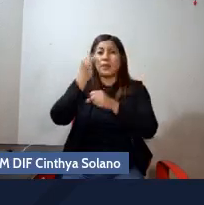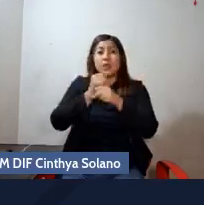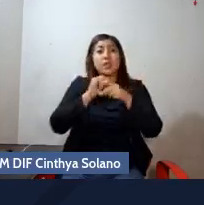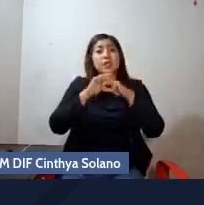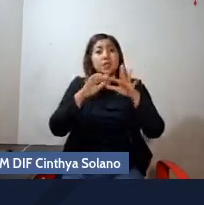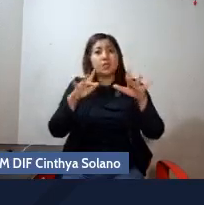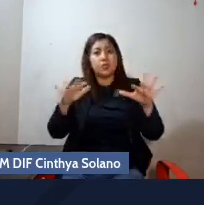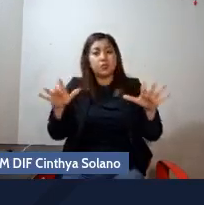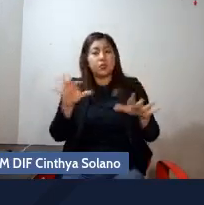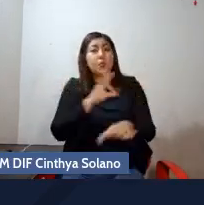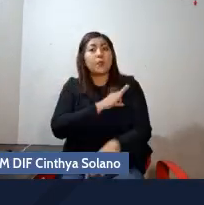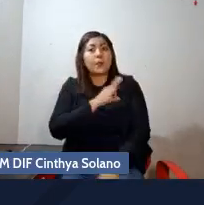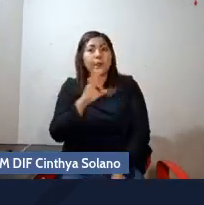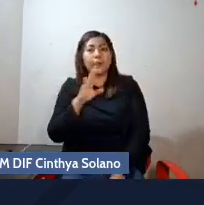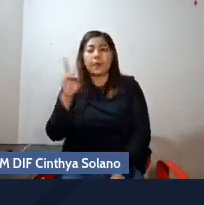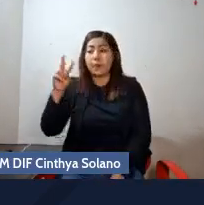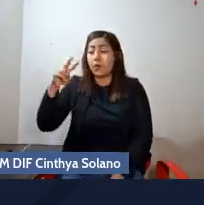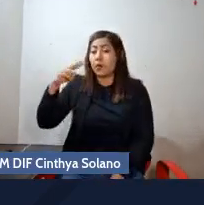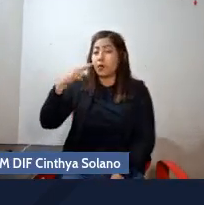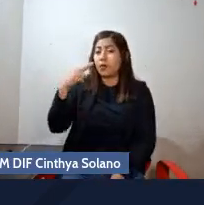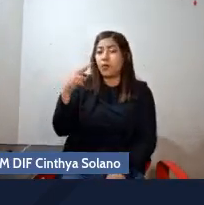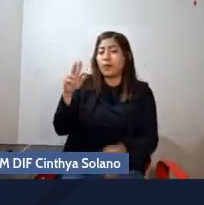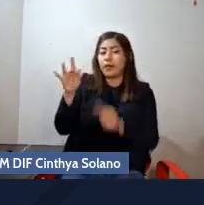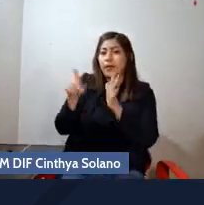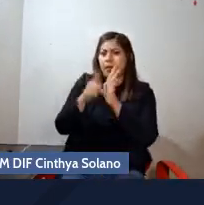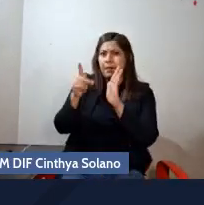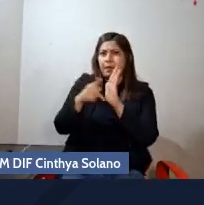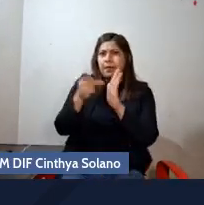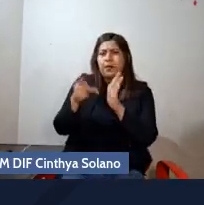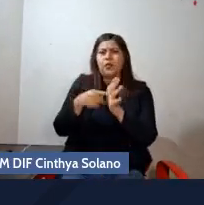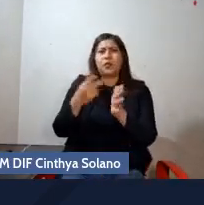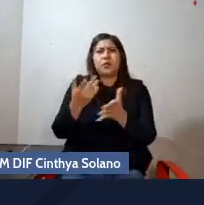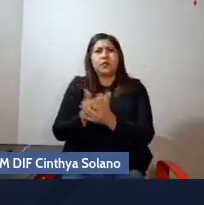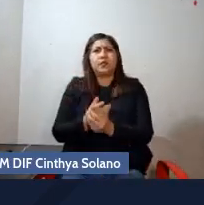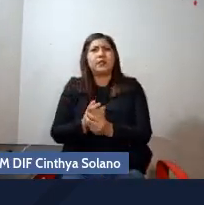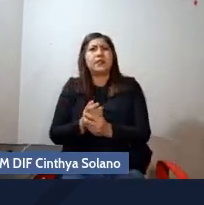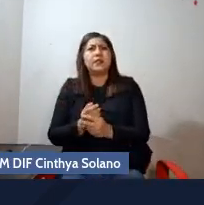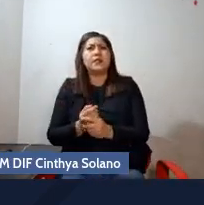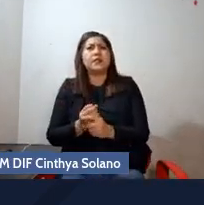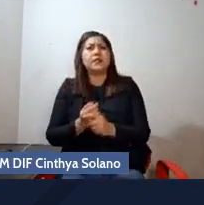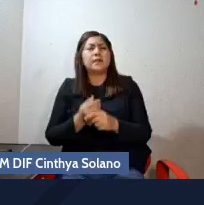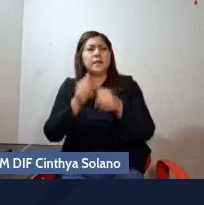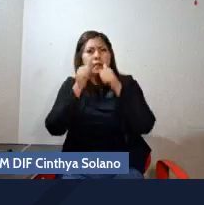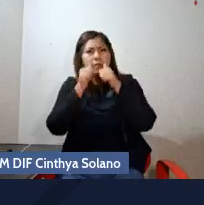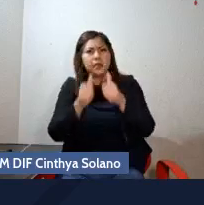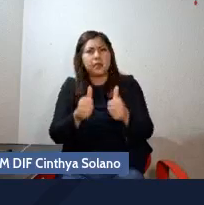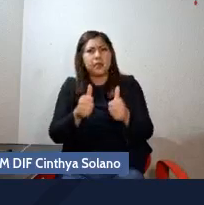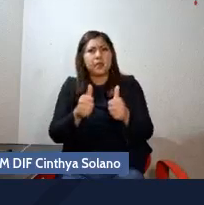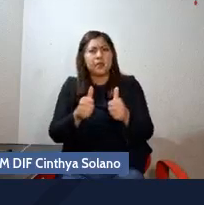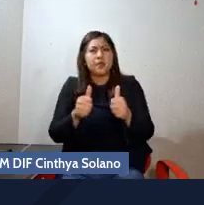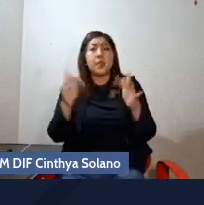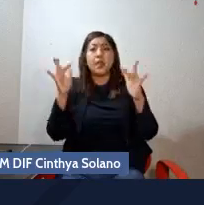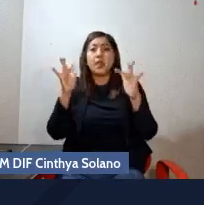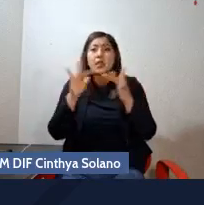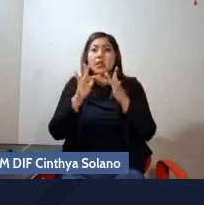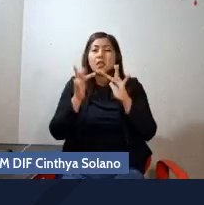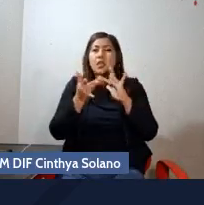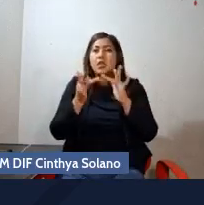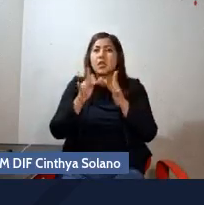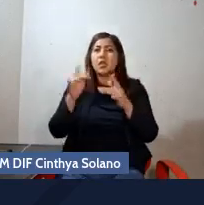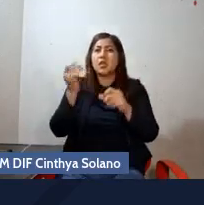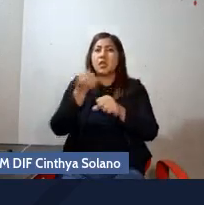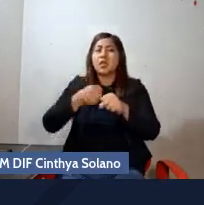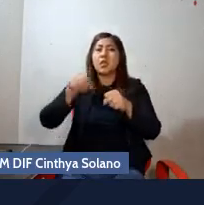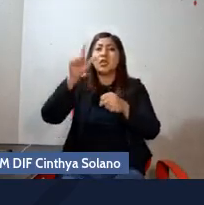dijeron, ahorita vamos en trayecto, regresamos a escucharla. Va a quedar también aquí en las redes sociales la Ley General en materia de